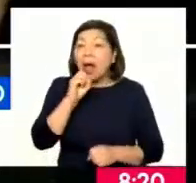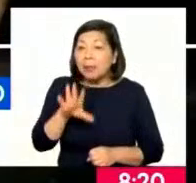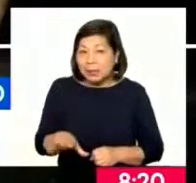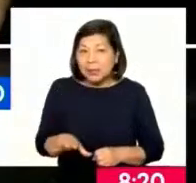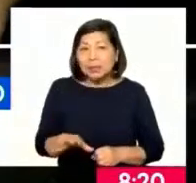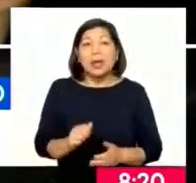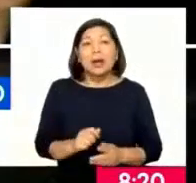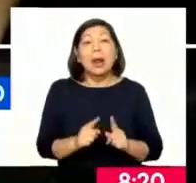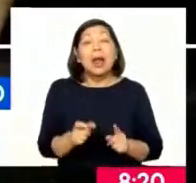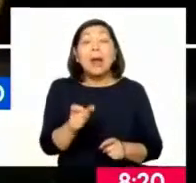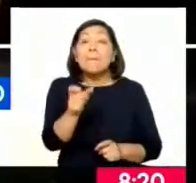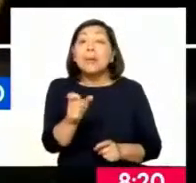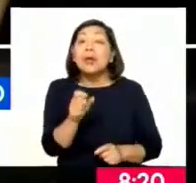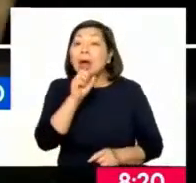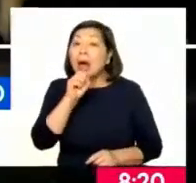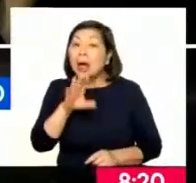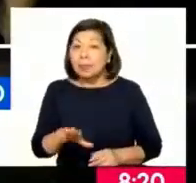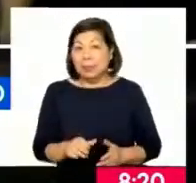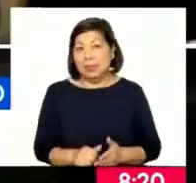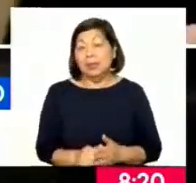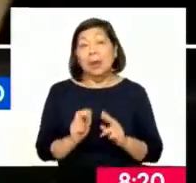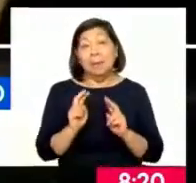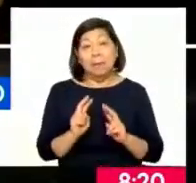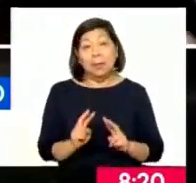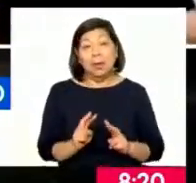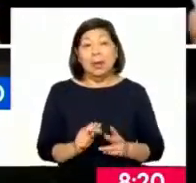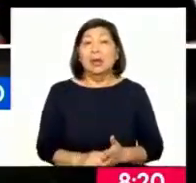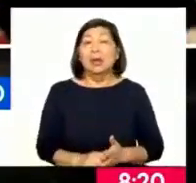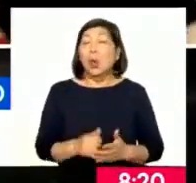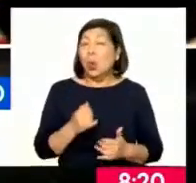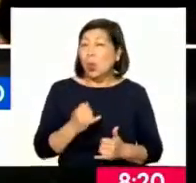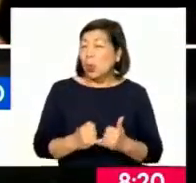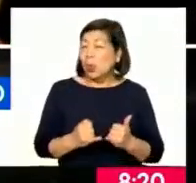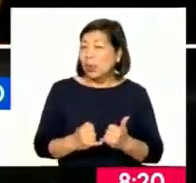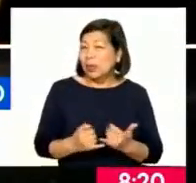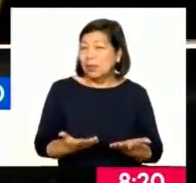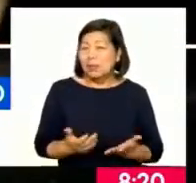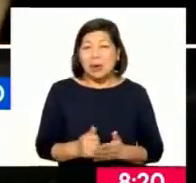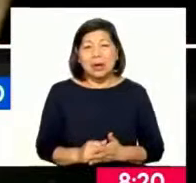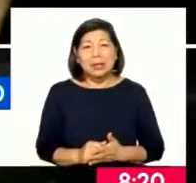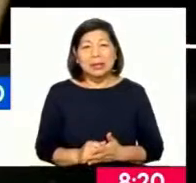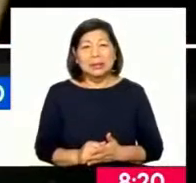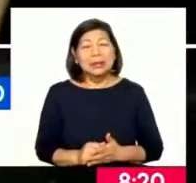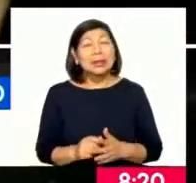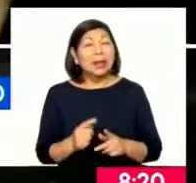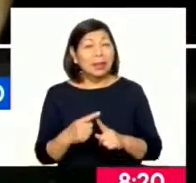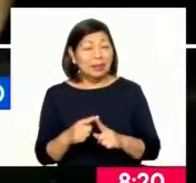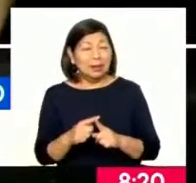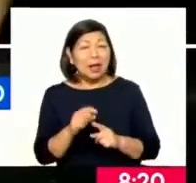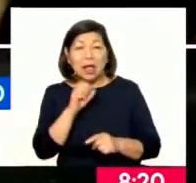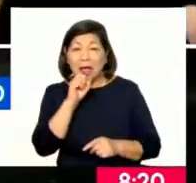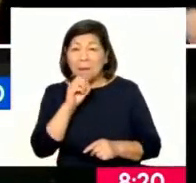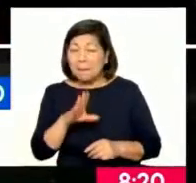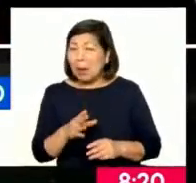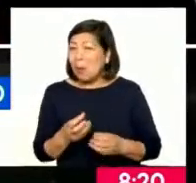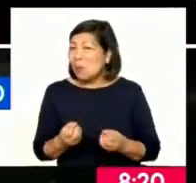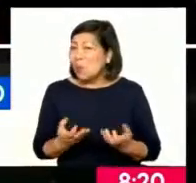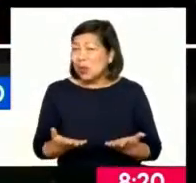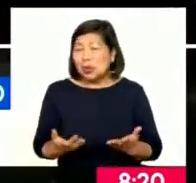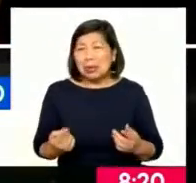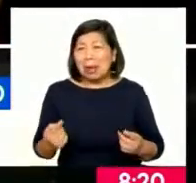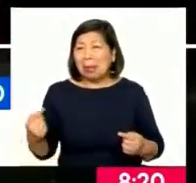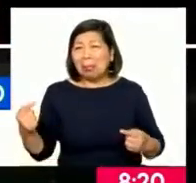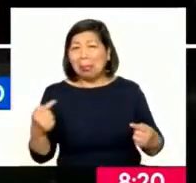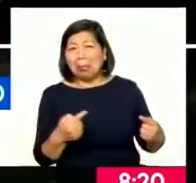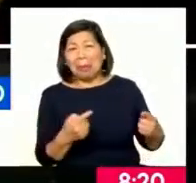clara y oportuna a la población. Lo que hemos venido observando a lo largo de estos últimos meses es que diversas entidades emiten información que muchas veces se